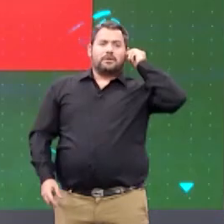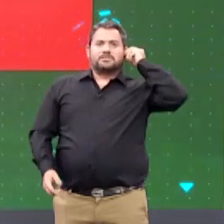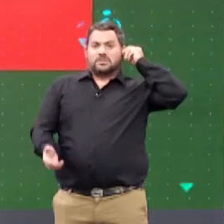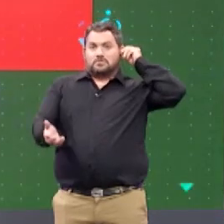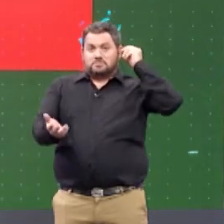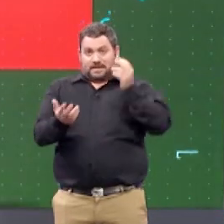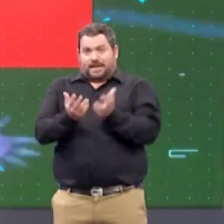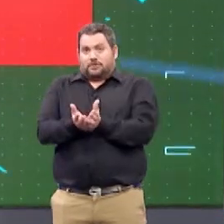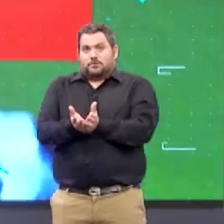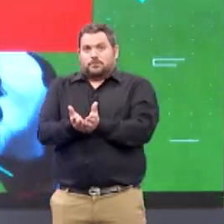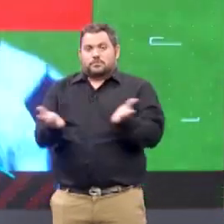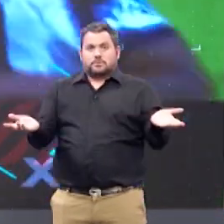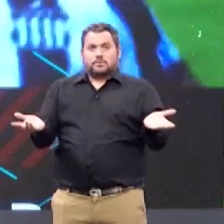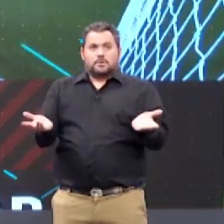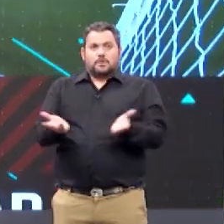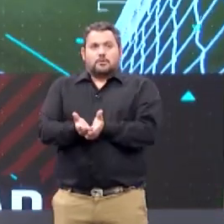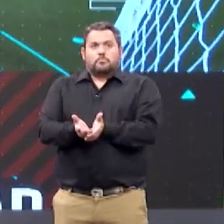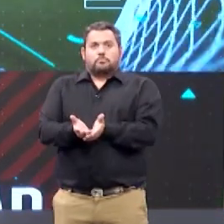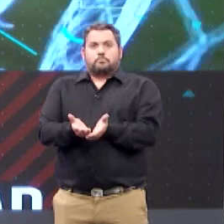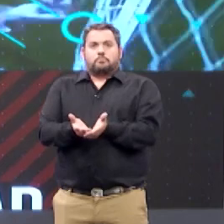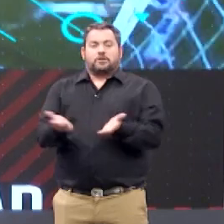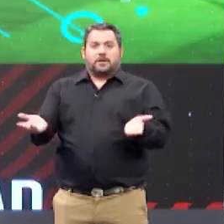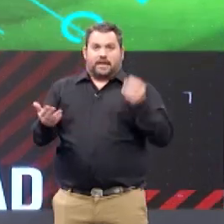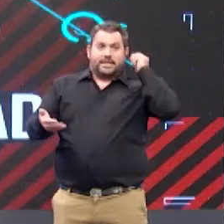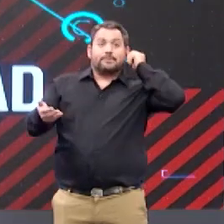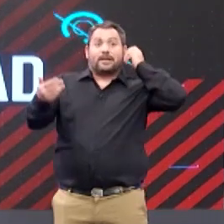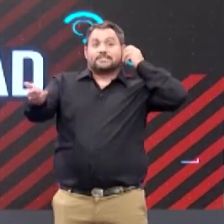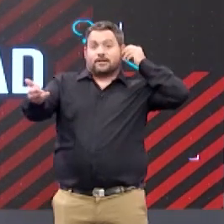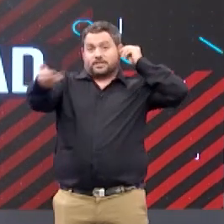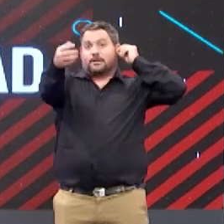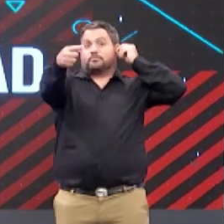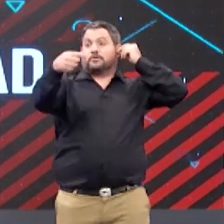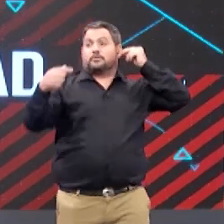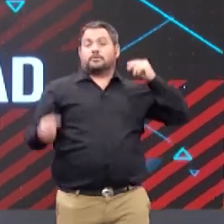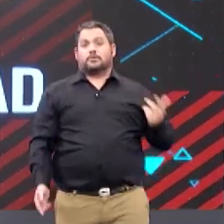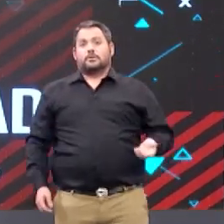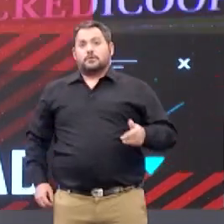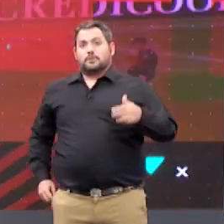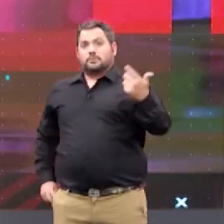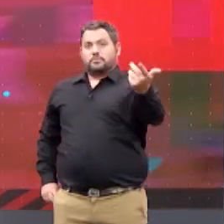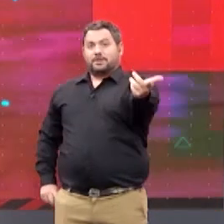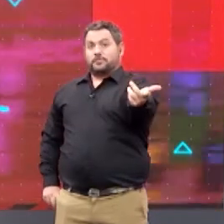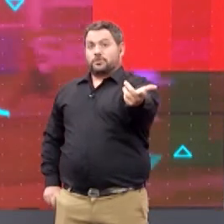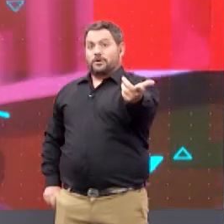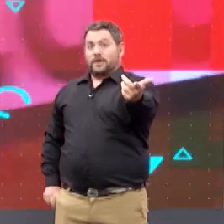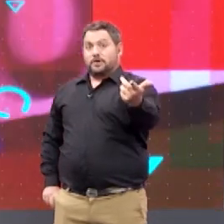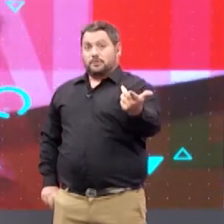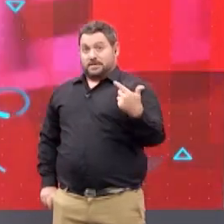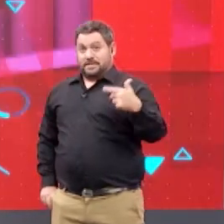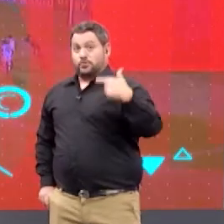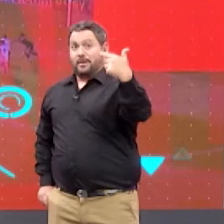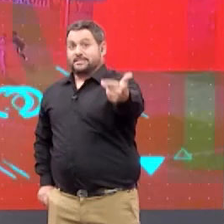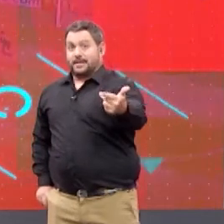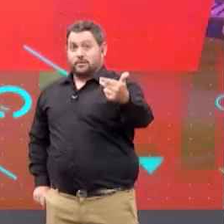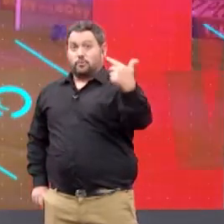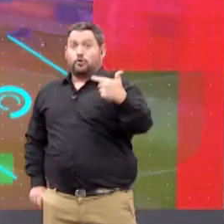Pero eso ya está claro. Bueno, pero está bien, pero... Al margen de las obligaciones por lesión, en ese pensar... Al margen de las obligaciones por lesión, por esto mismo que decimos. Pero el Mati fue a otro lugar, ¿no? O